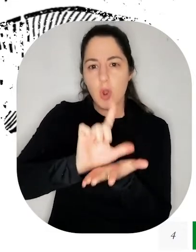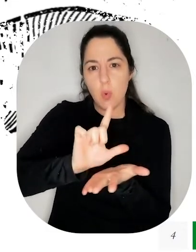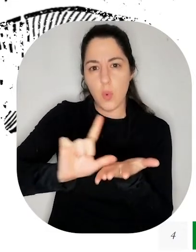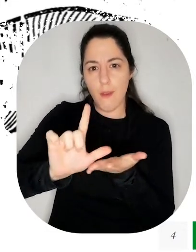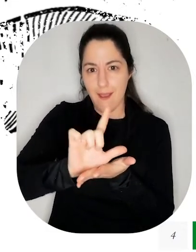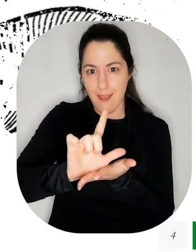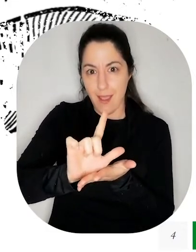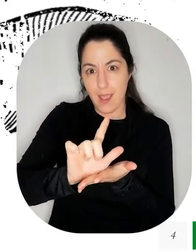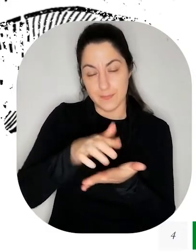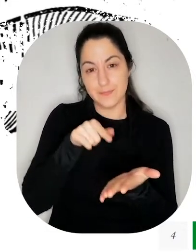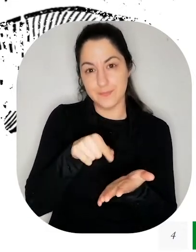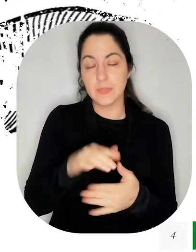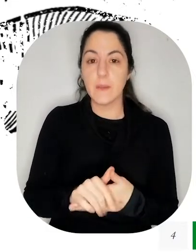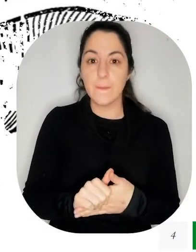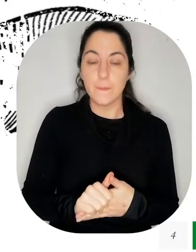que crezca más